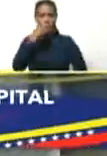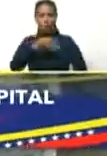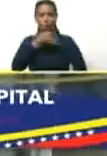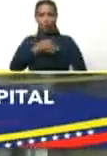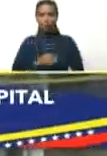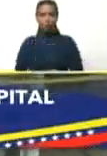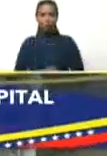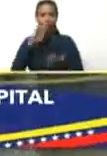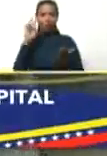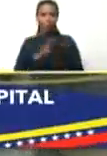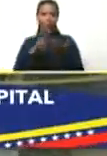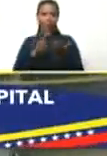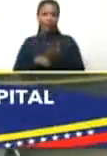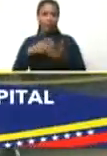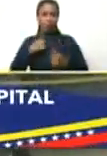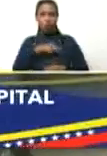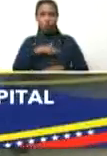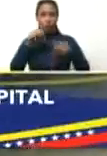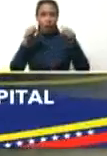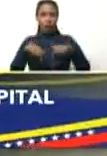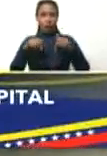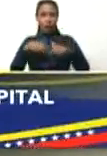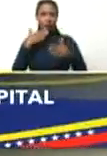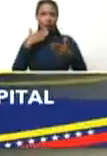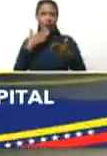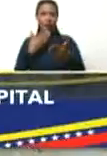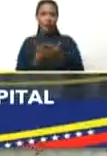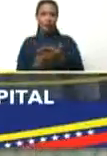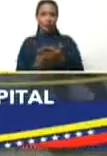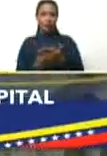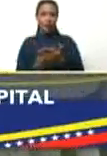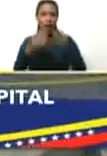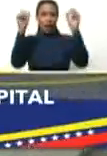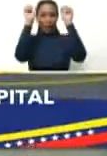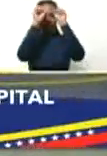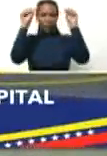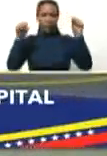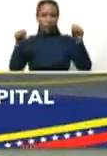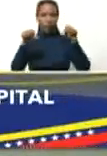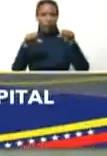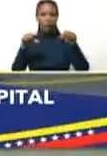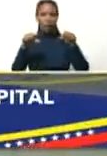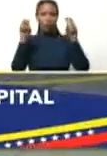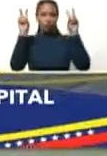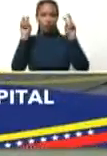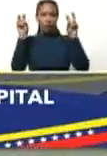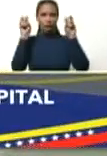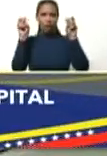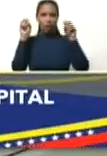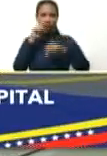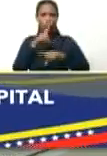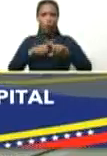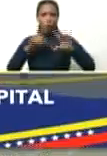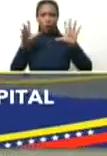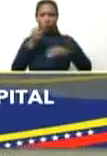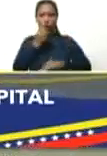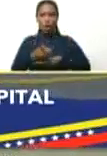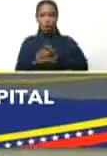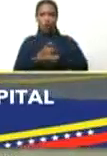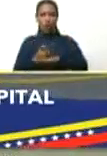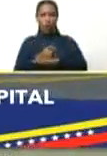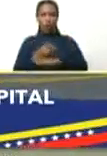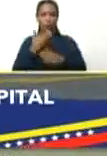La verdad es que estamos sumamente agradecidos con este sistema novedoso, el 1x10, el buen gobierno,